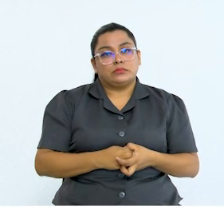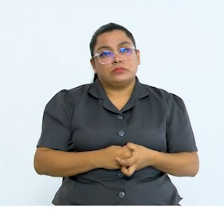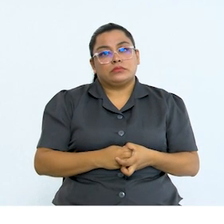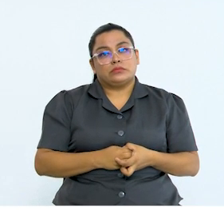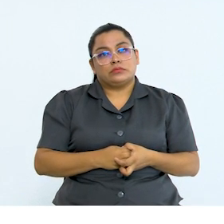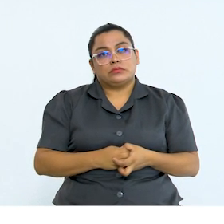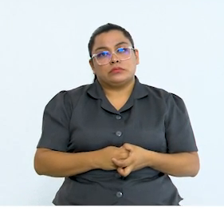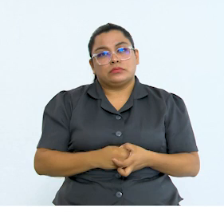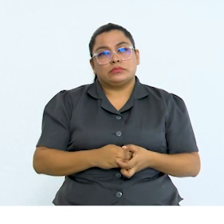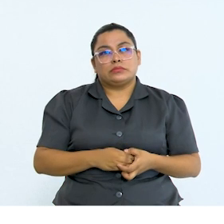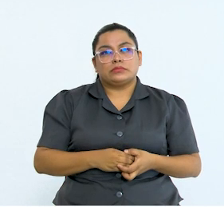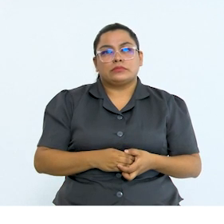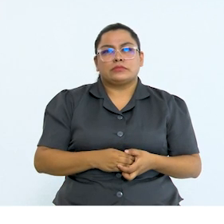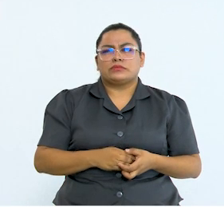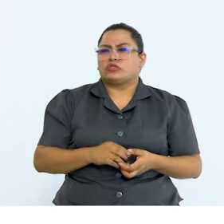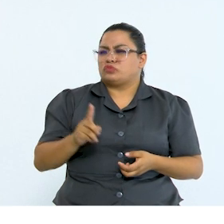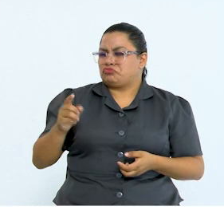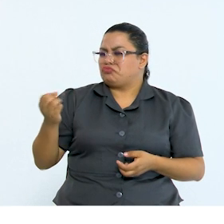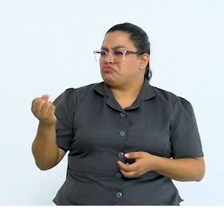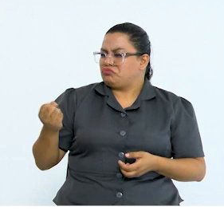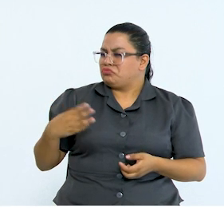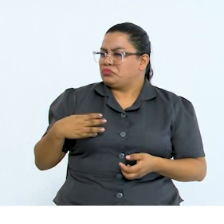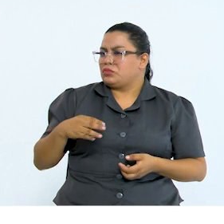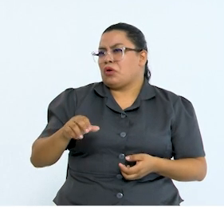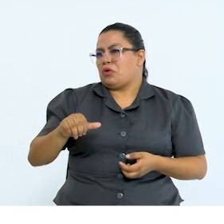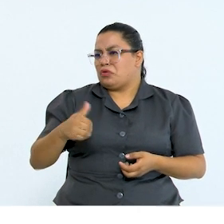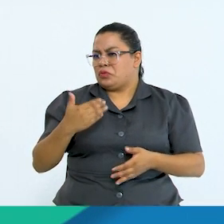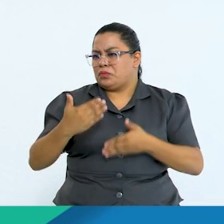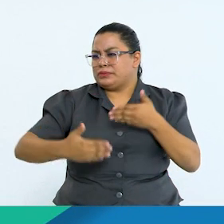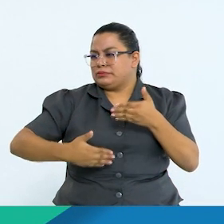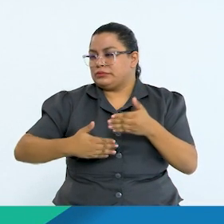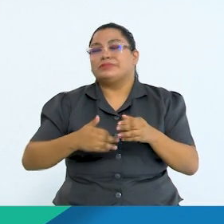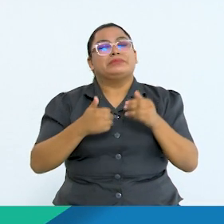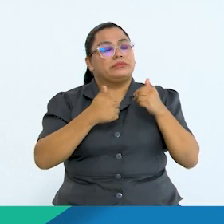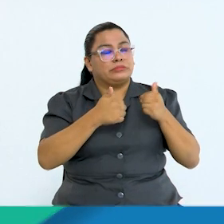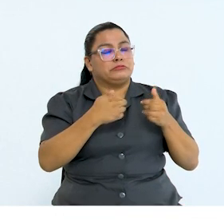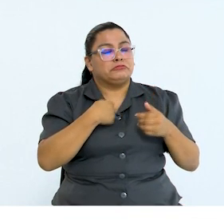Alejandra, ¿qué tal si nos cuentas sobre el siguiente paso? Muy bien,